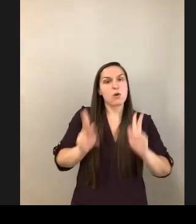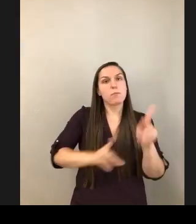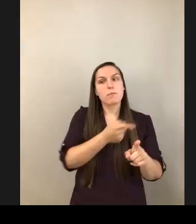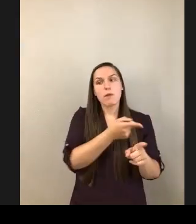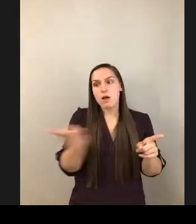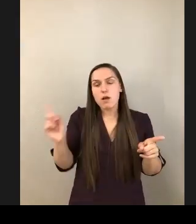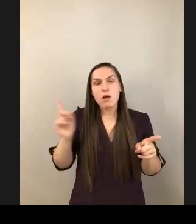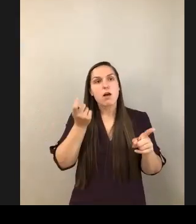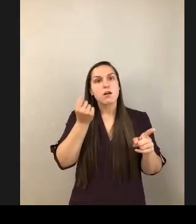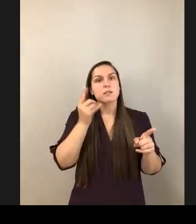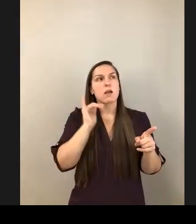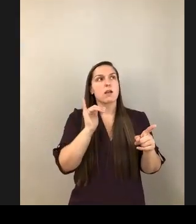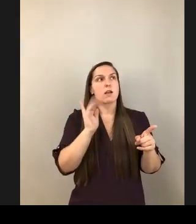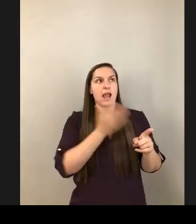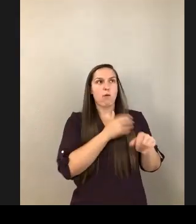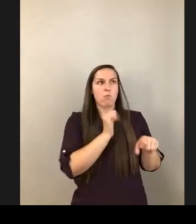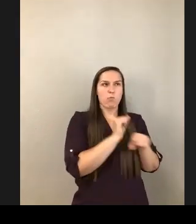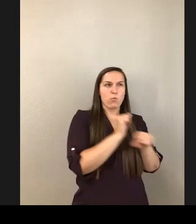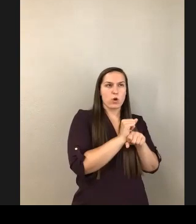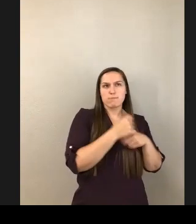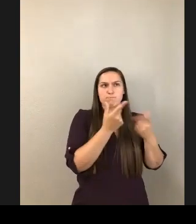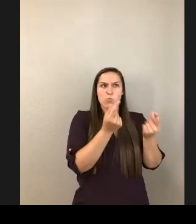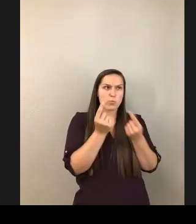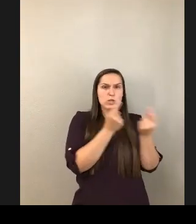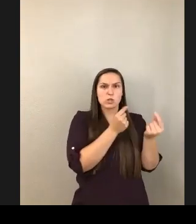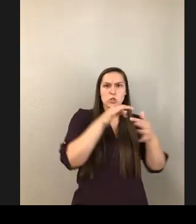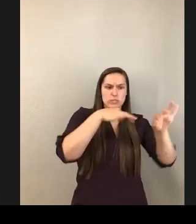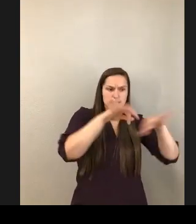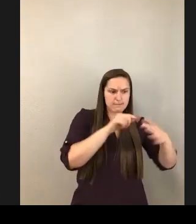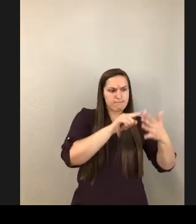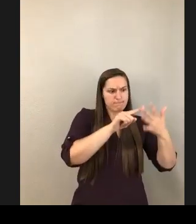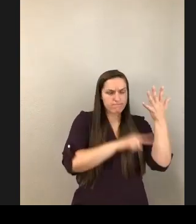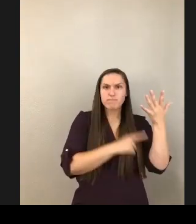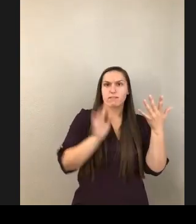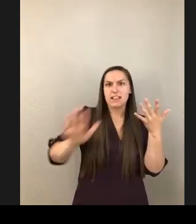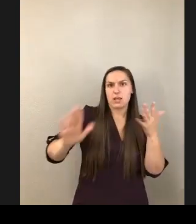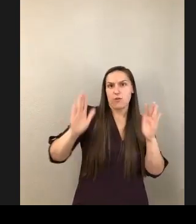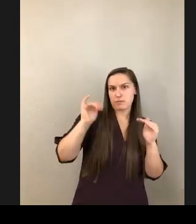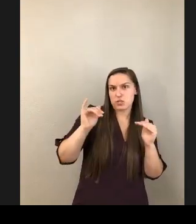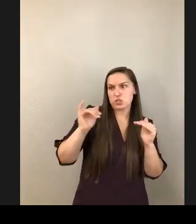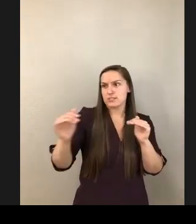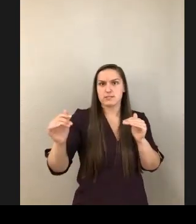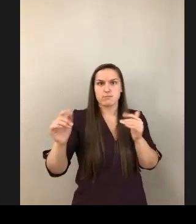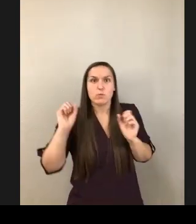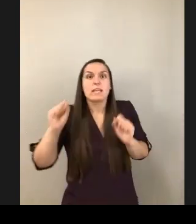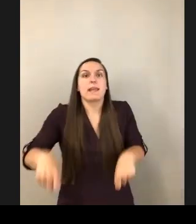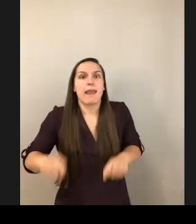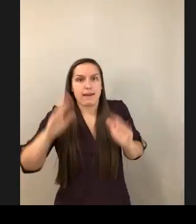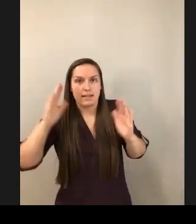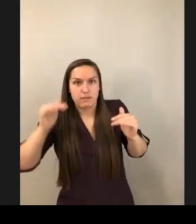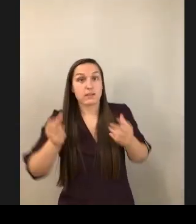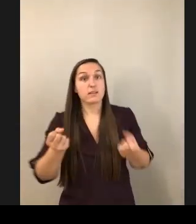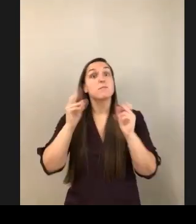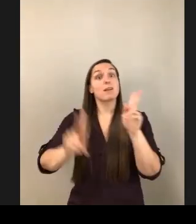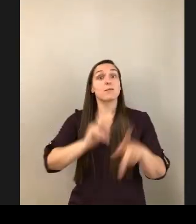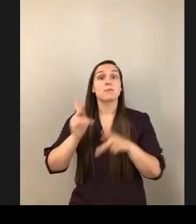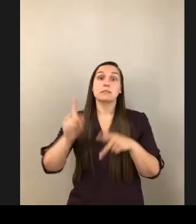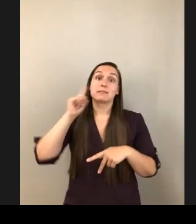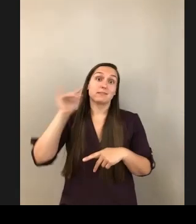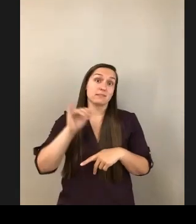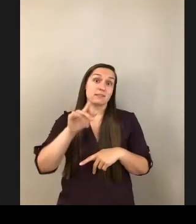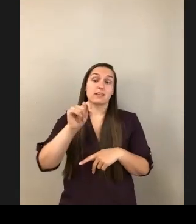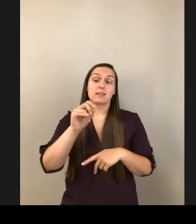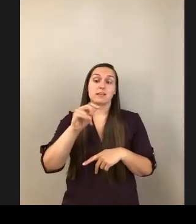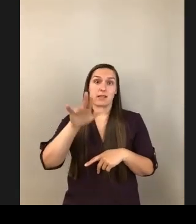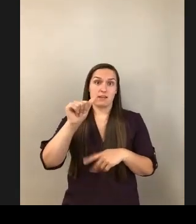las bases de cómo manejar los problemas, el marco de referencia del trabajo que nosotros hacemos y qué podemos